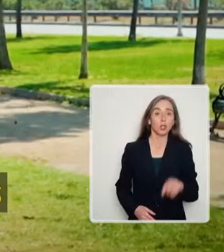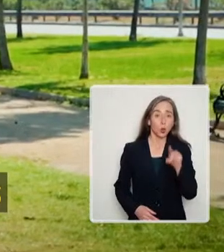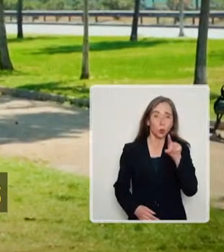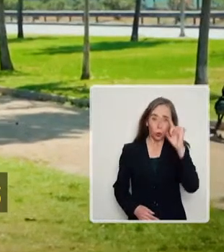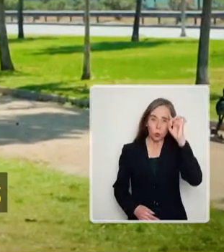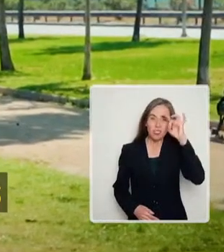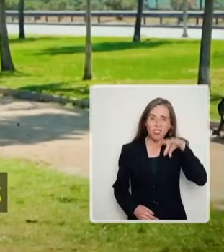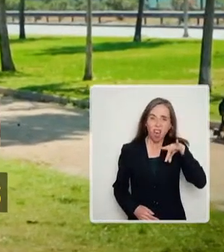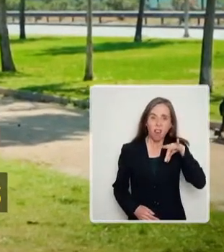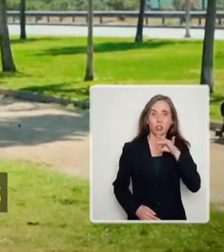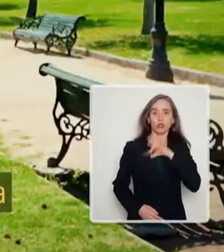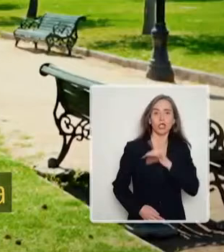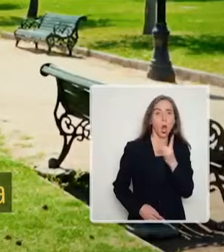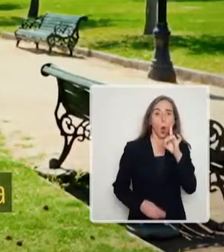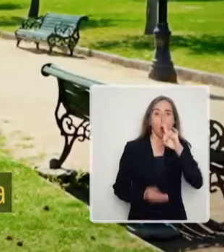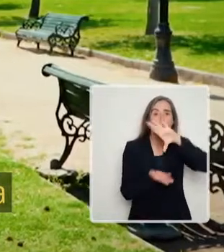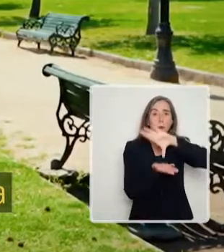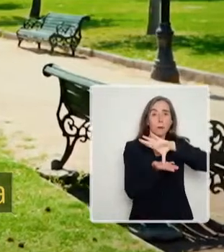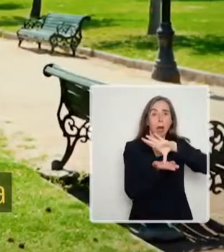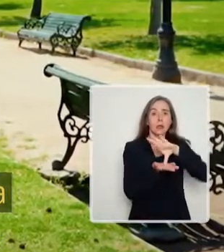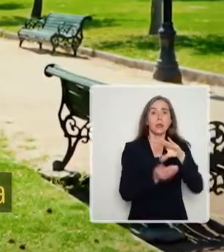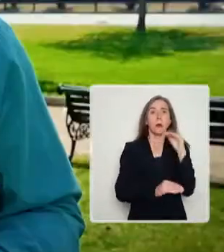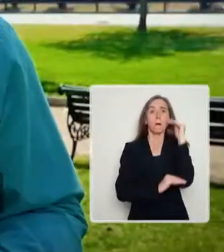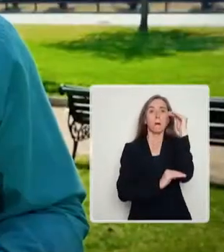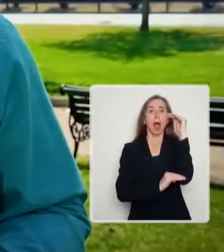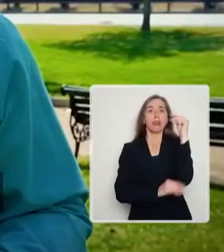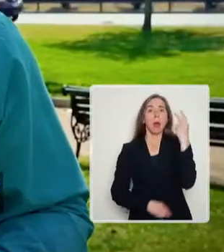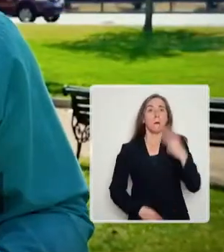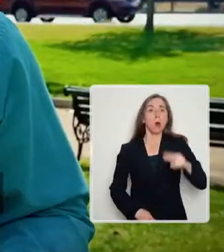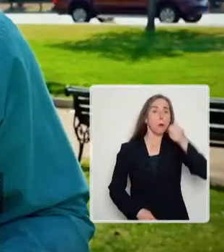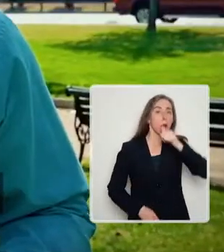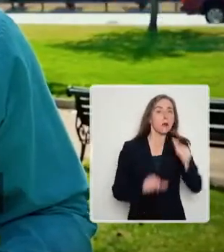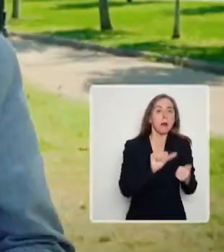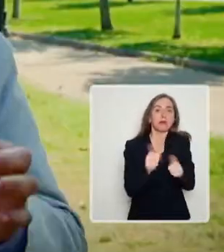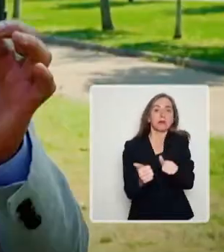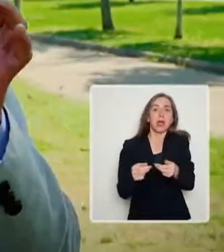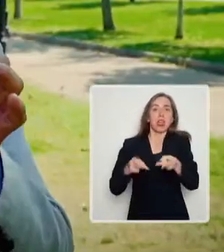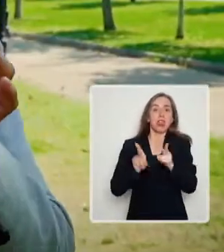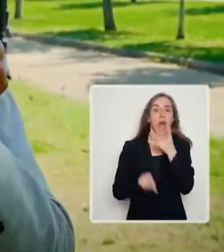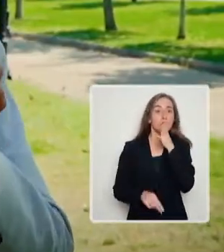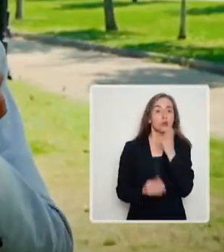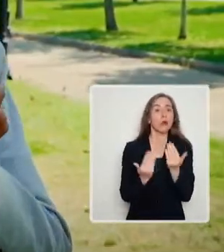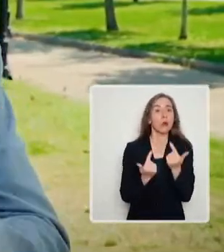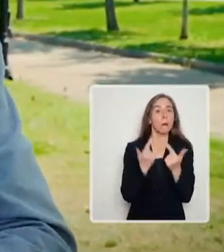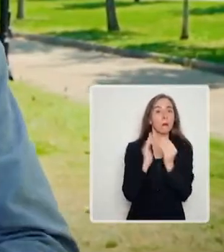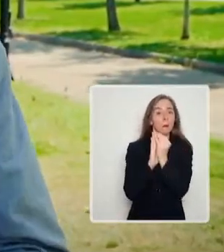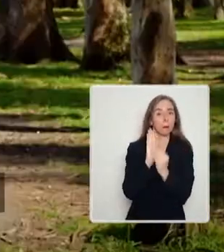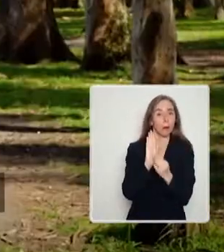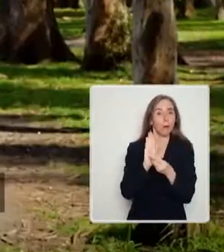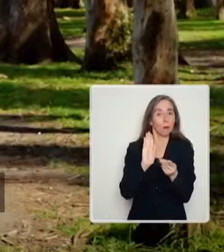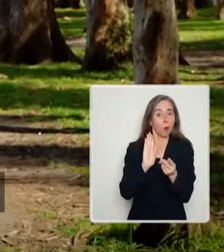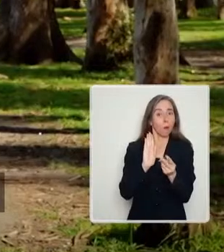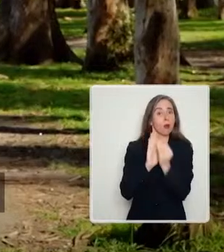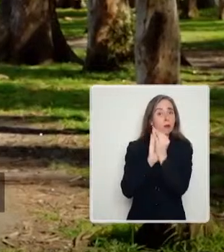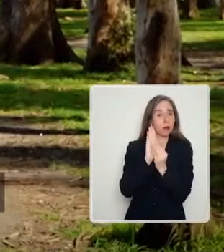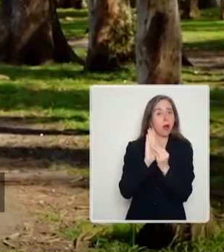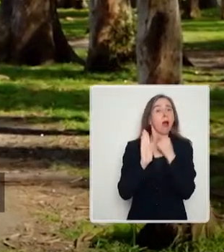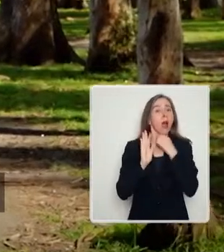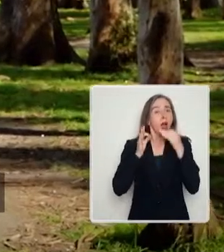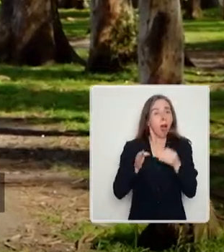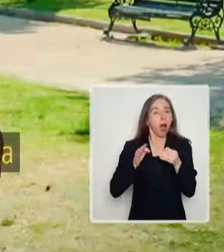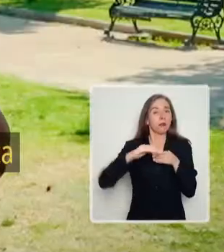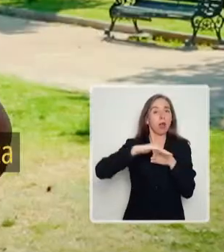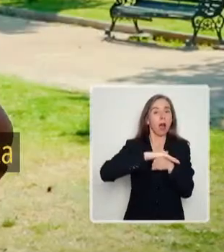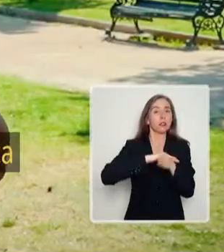sabías que chile es el único país donde prima la propiedad privada por sobre los derechos del agua necesitamos políticas públicas que garanticen el acceso